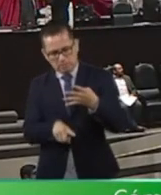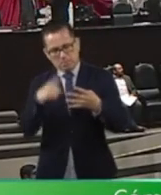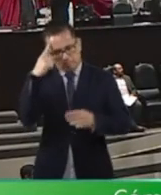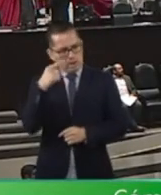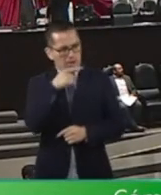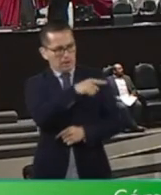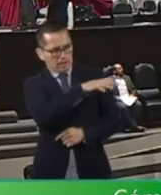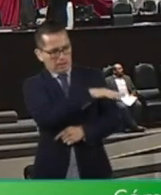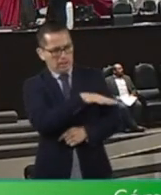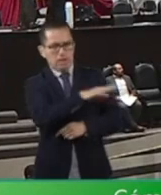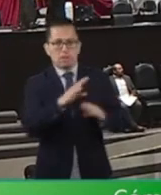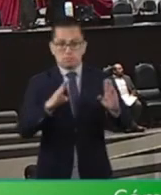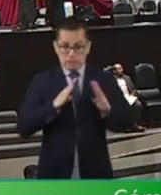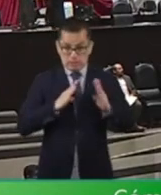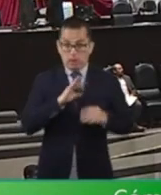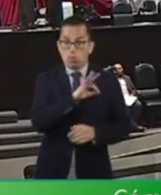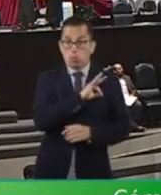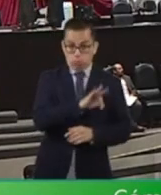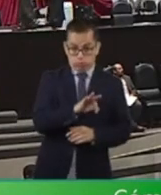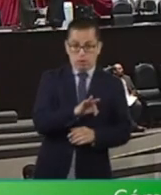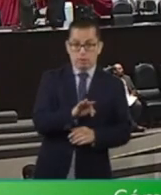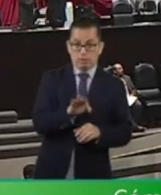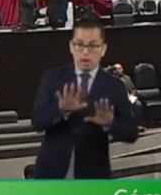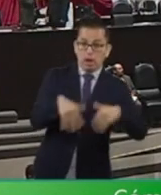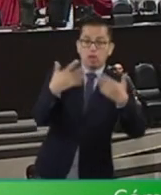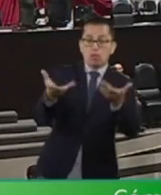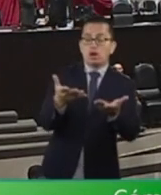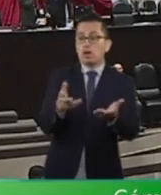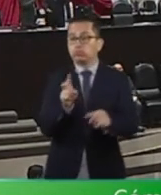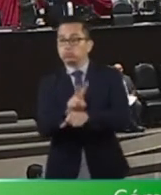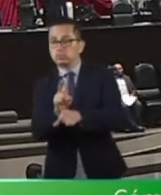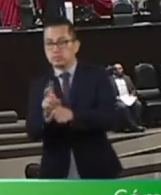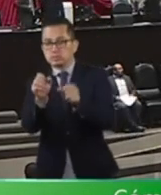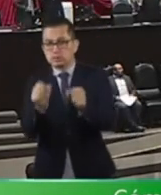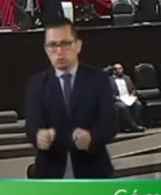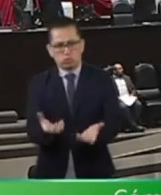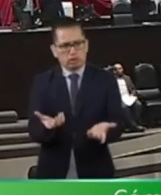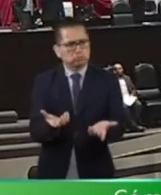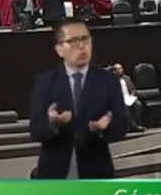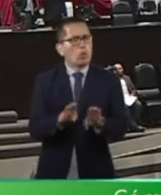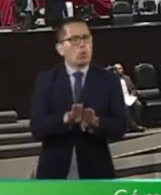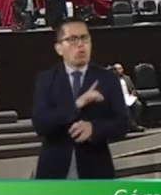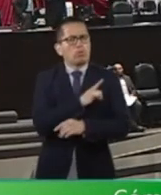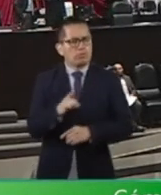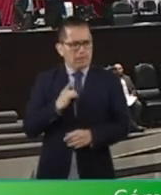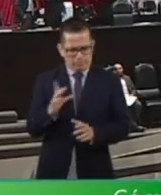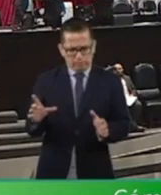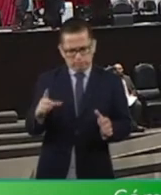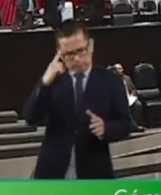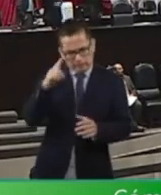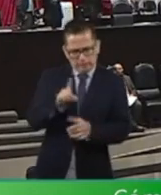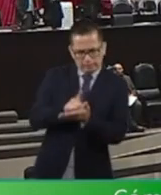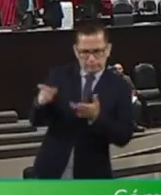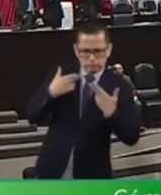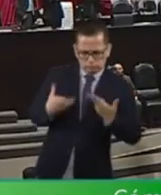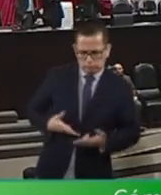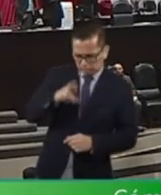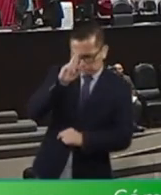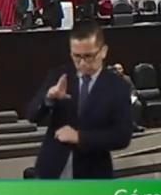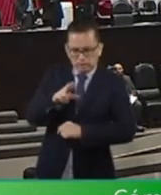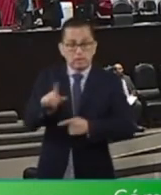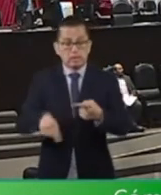labores de seguridad pública de manera constitucional y compatible con los derechos humanos. Esos principios los conocemos bien,